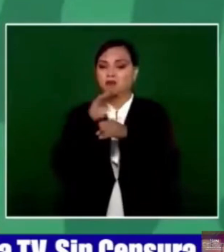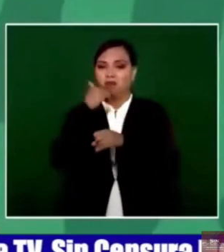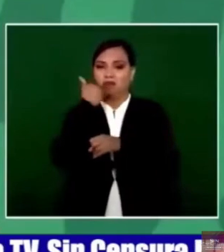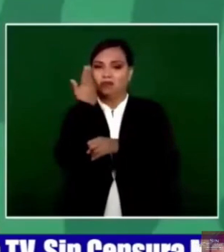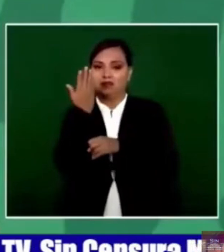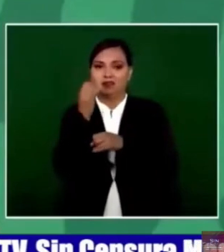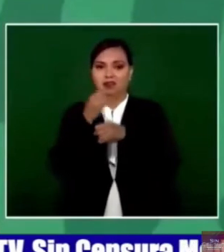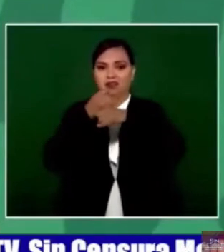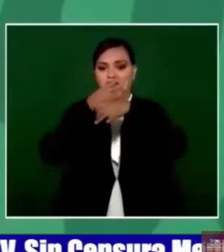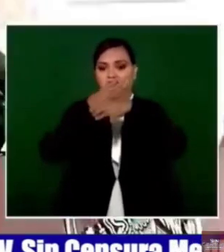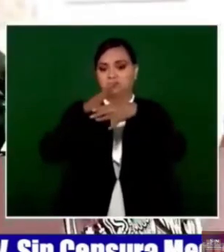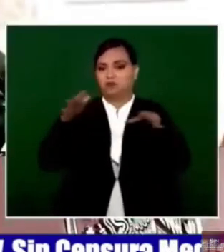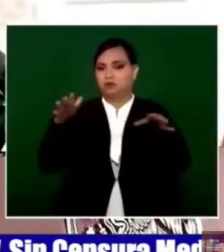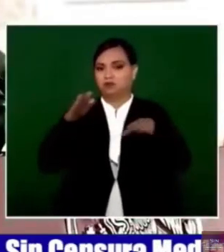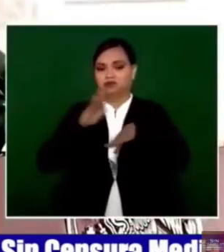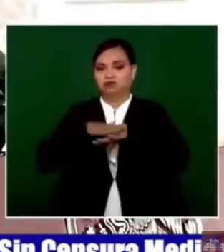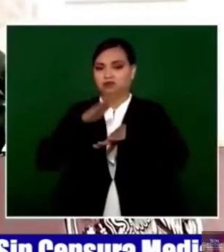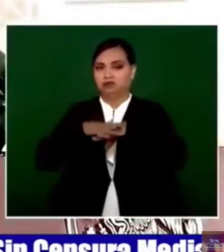información.